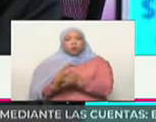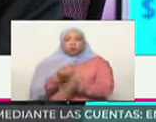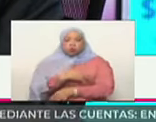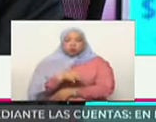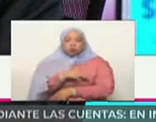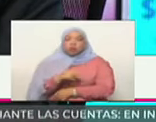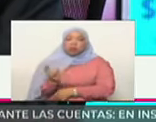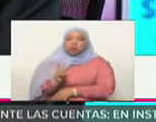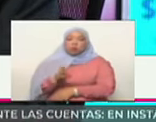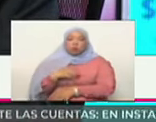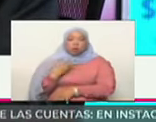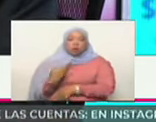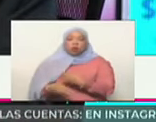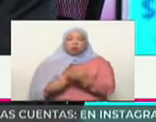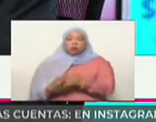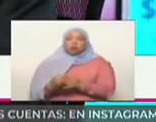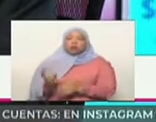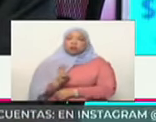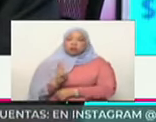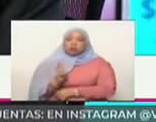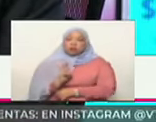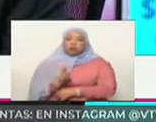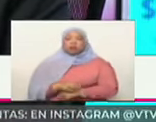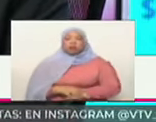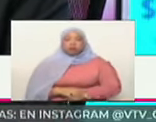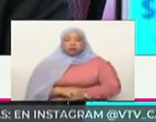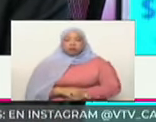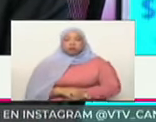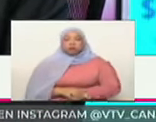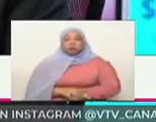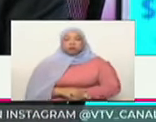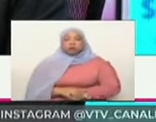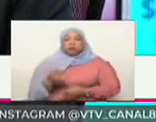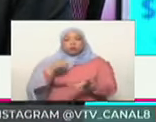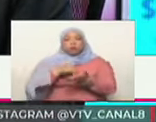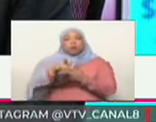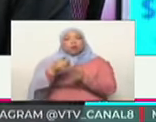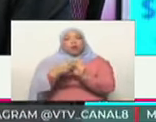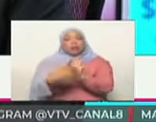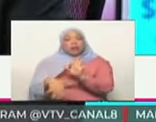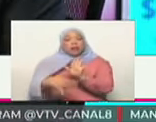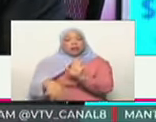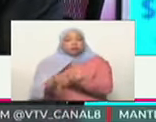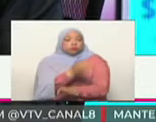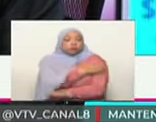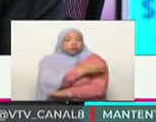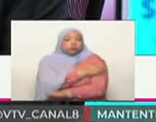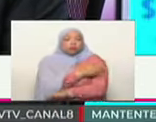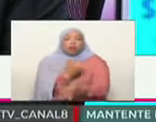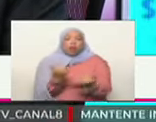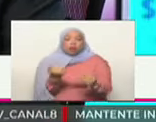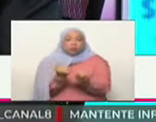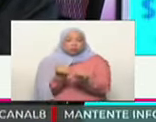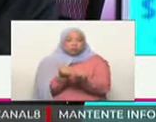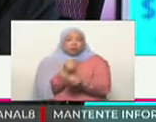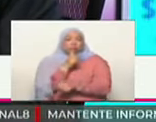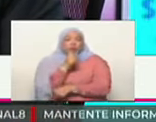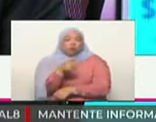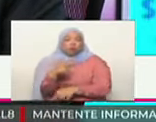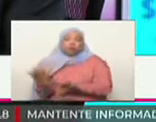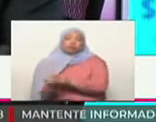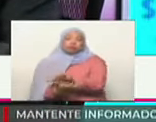de cómplices de la Cuarta República, que ha transmutado en la derecha extremista,